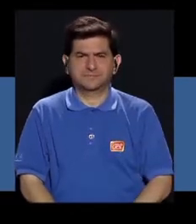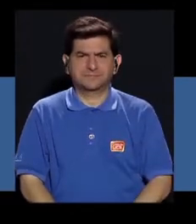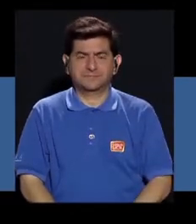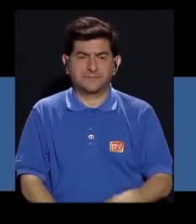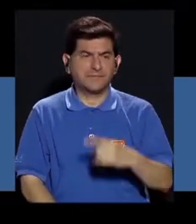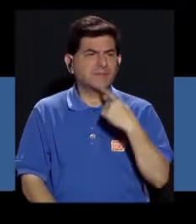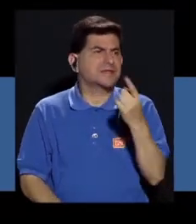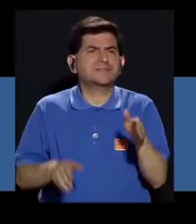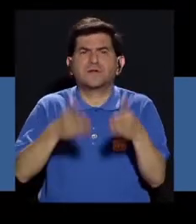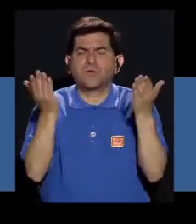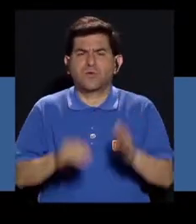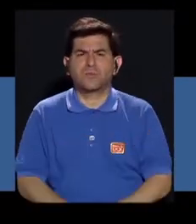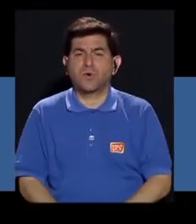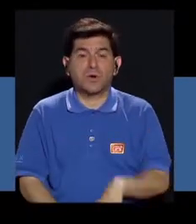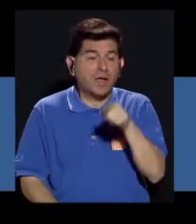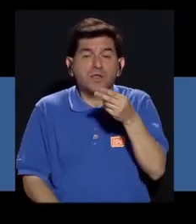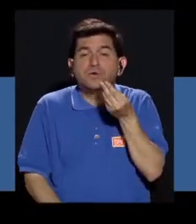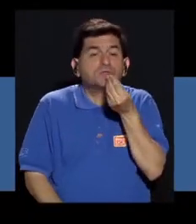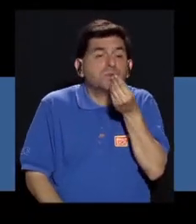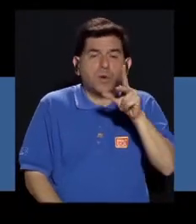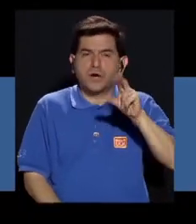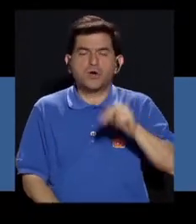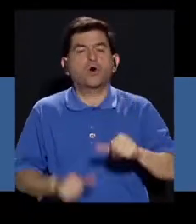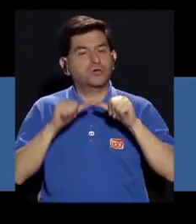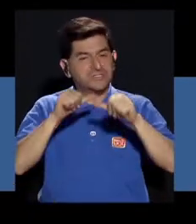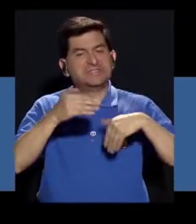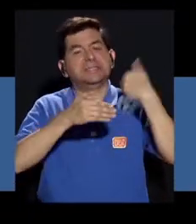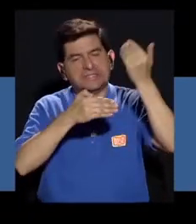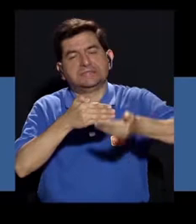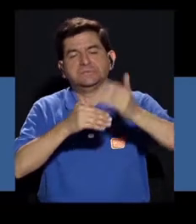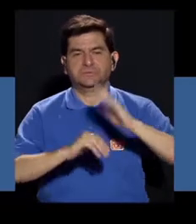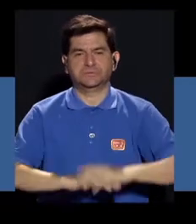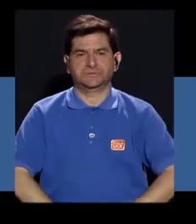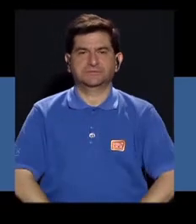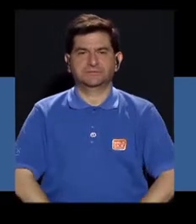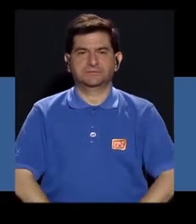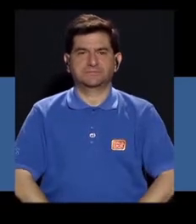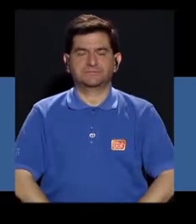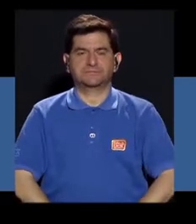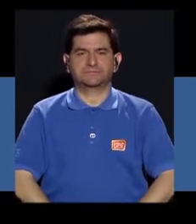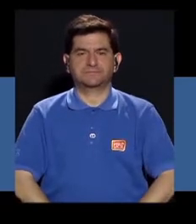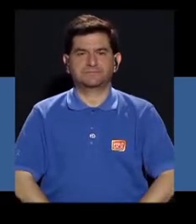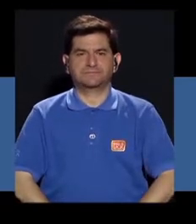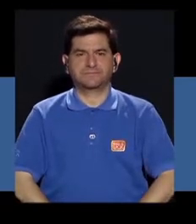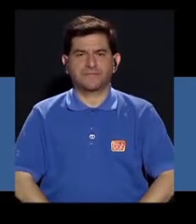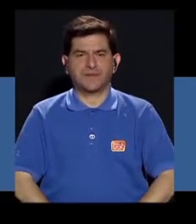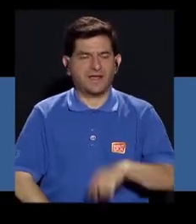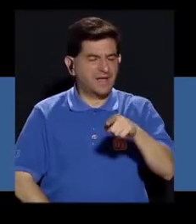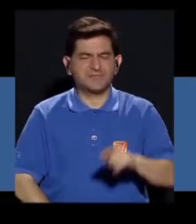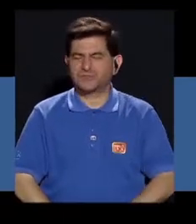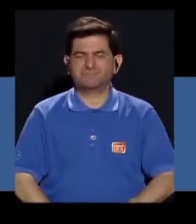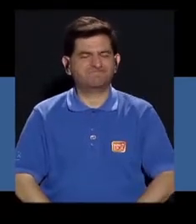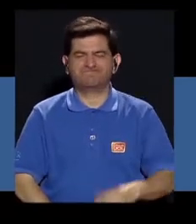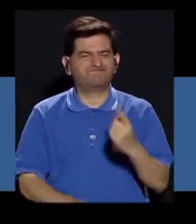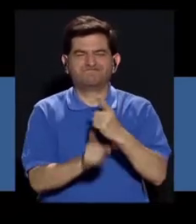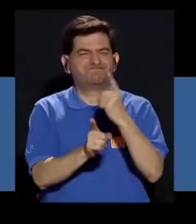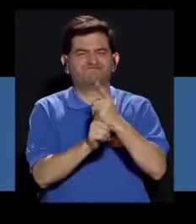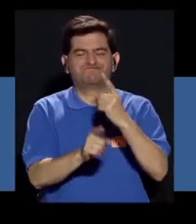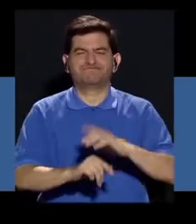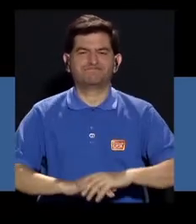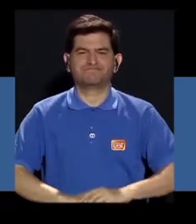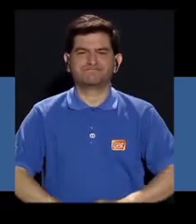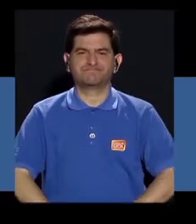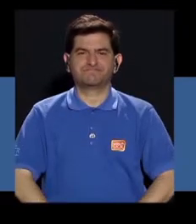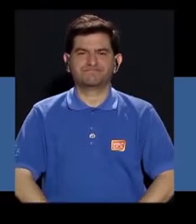¿cómo decirlo?, no prueben, porque si prueban pueden seguir. Entonces, no vale la pena.